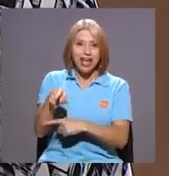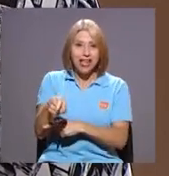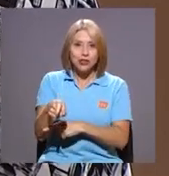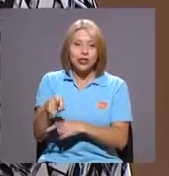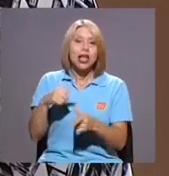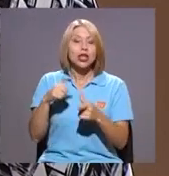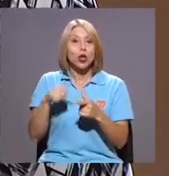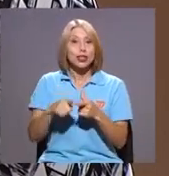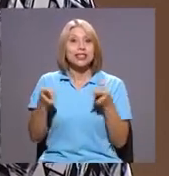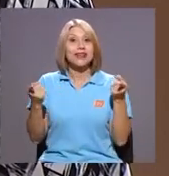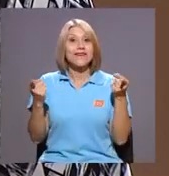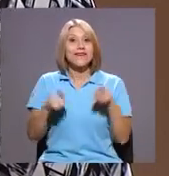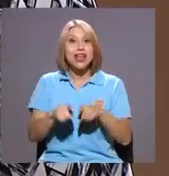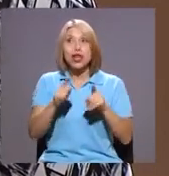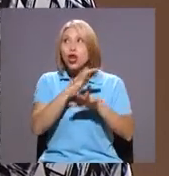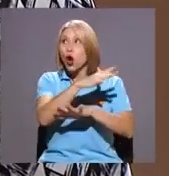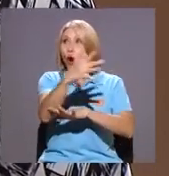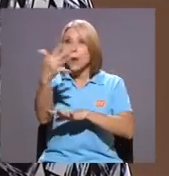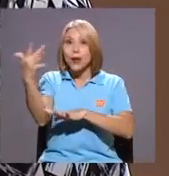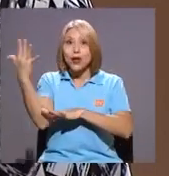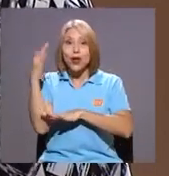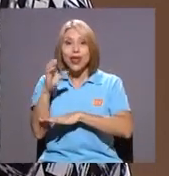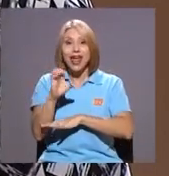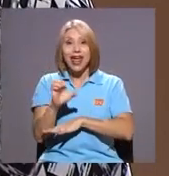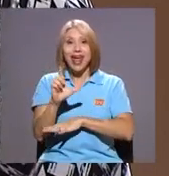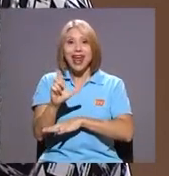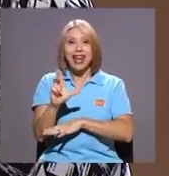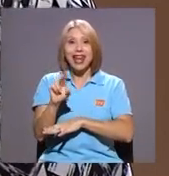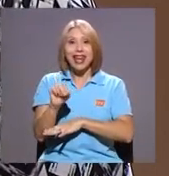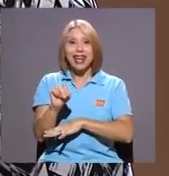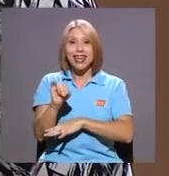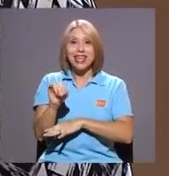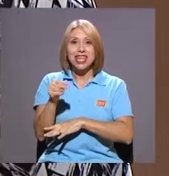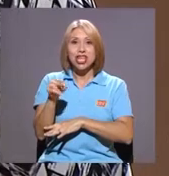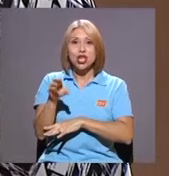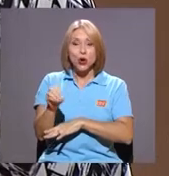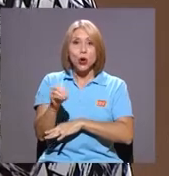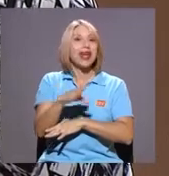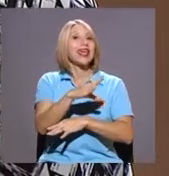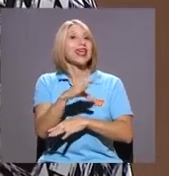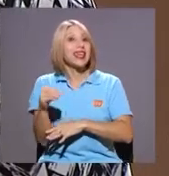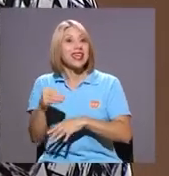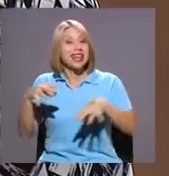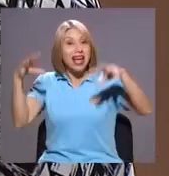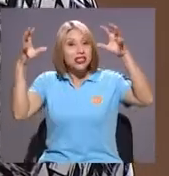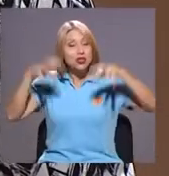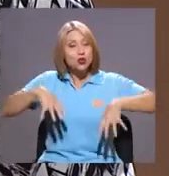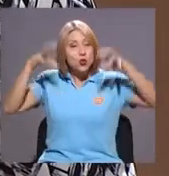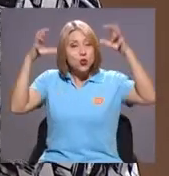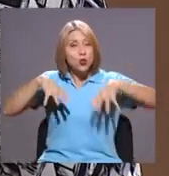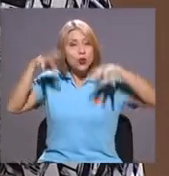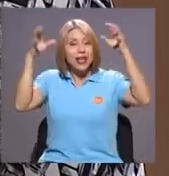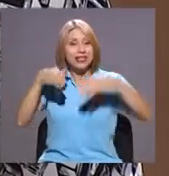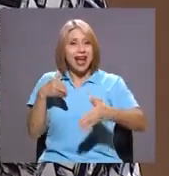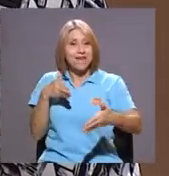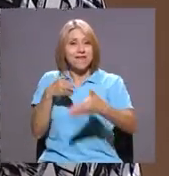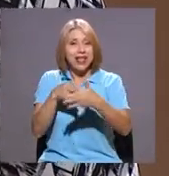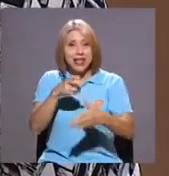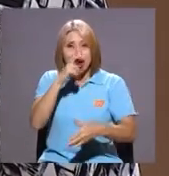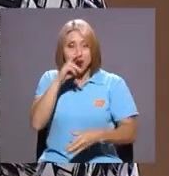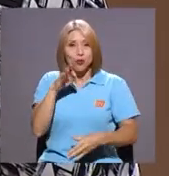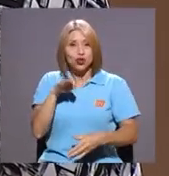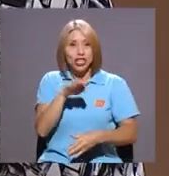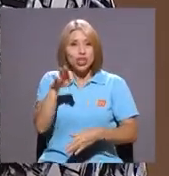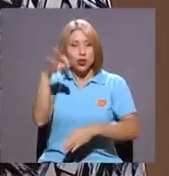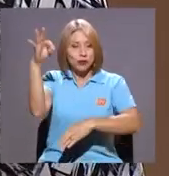Y el fenómeno del Niño y las lluvias también eventualmente le afectan al mosquito. Ya sabemos aquí que cuando tenemos el dengue,